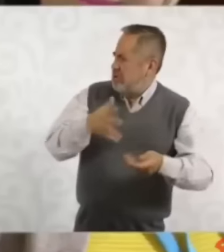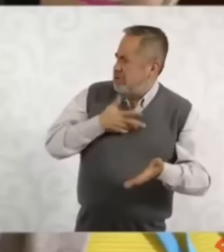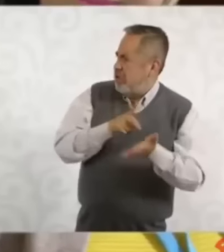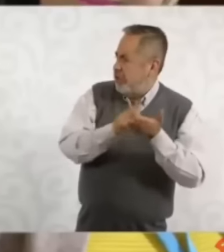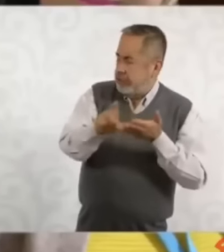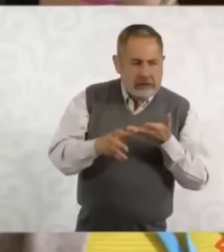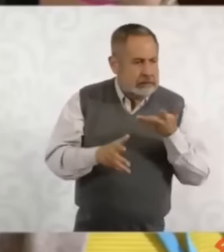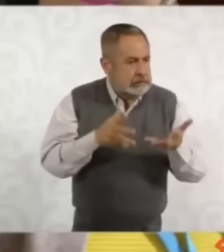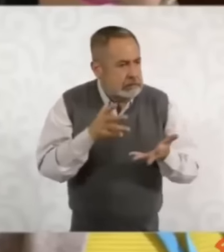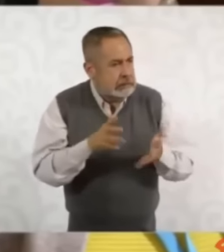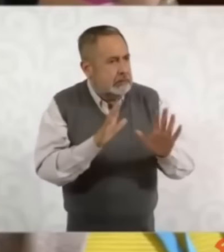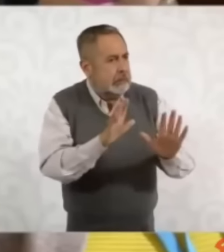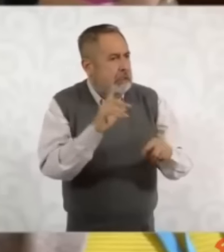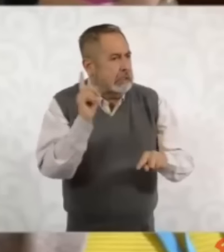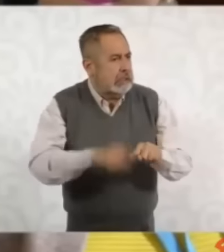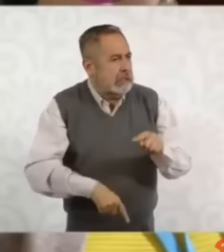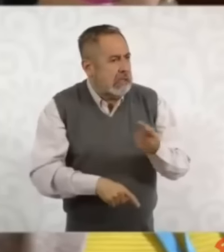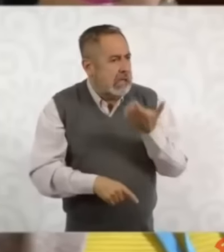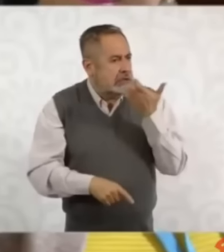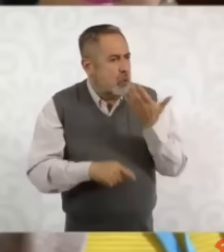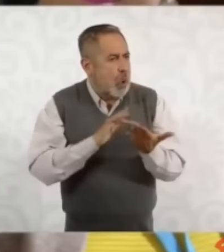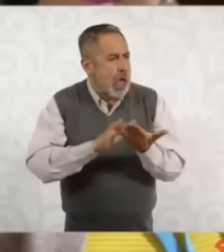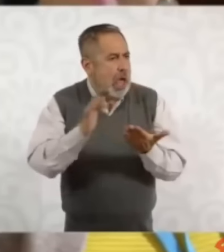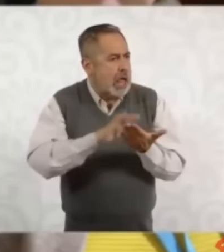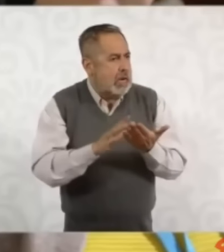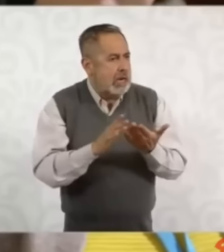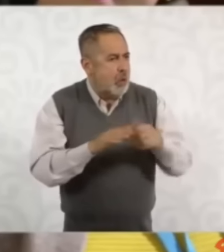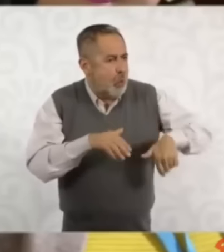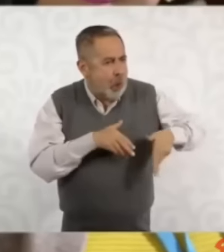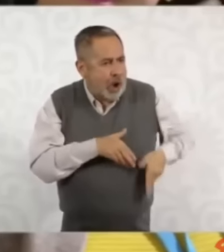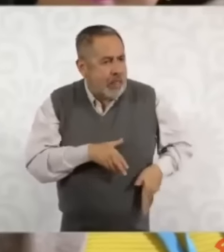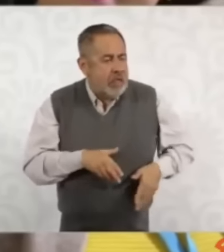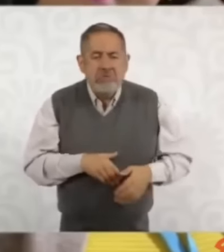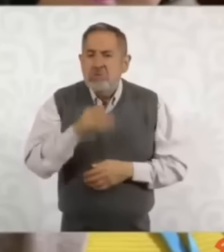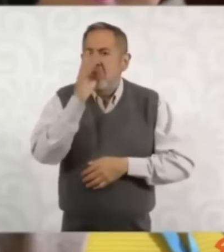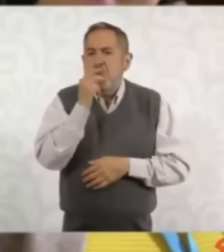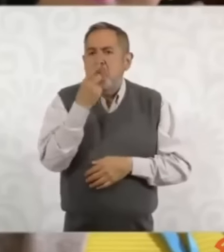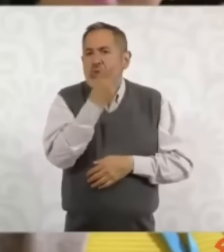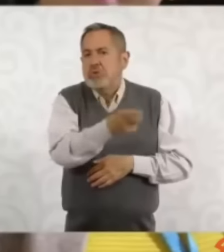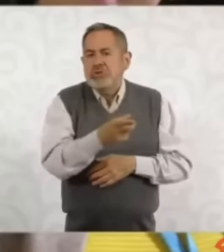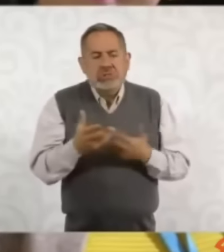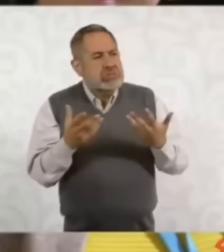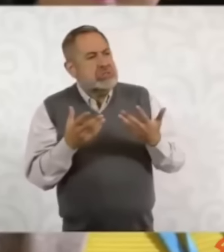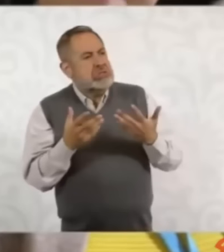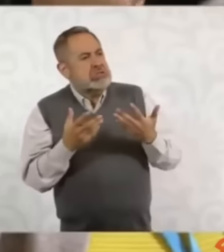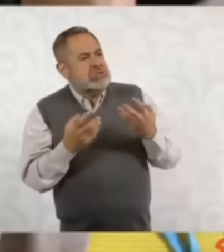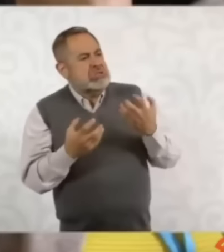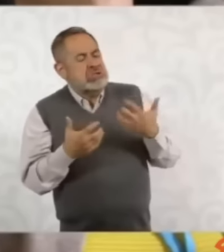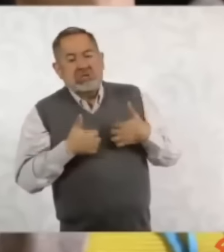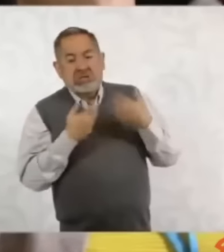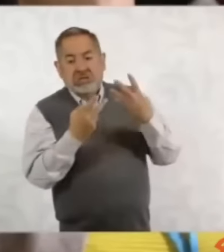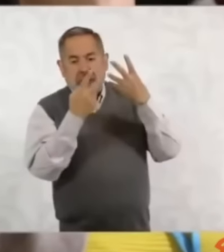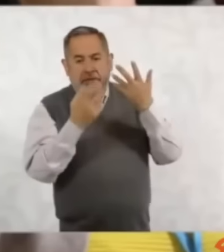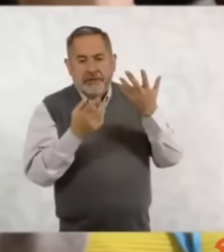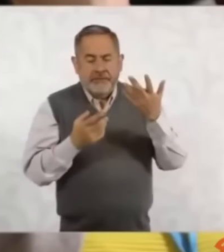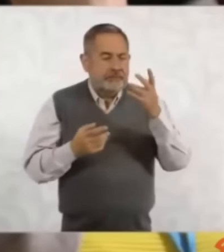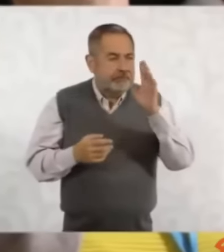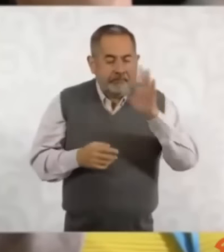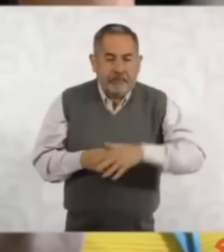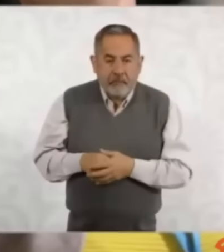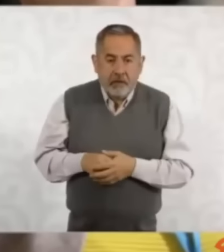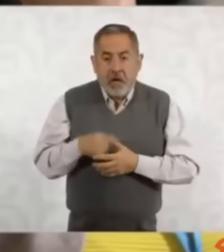o decirles que dejaran el celular a un lado antes de entrar a clases. Y en segundo lugar, pues era la presunción de llevar el equipo